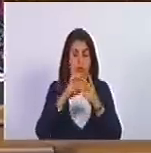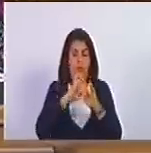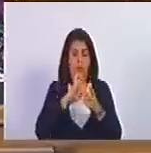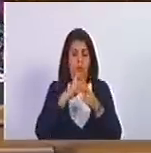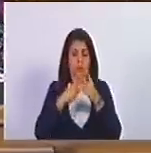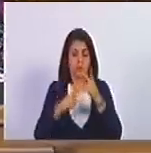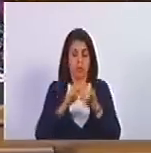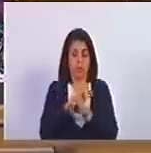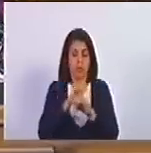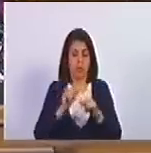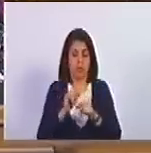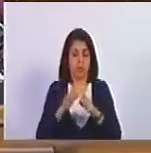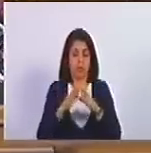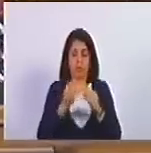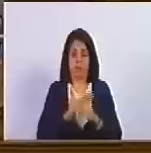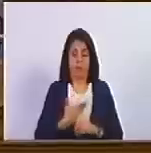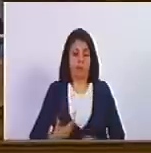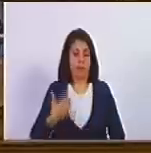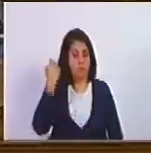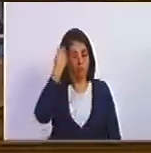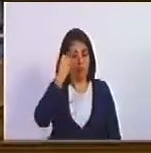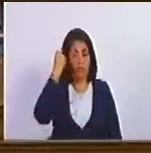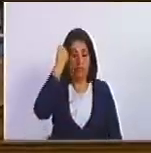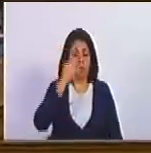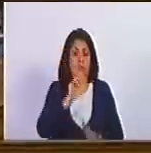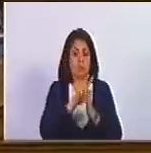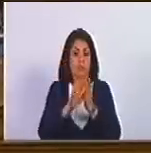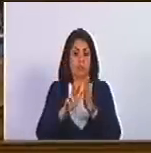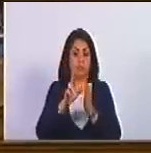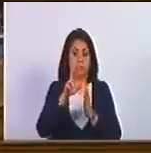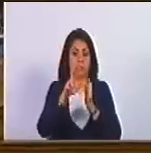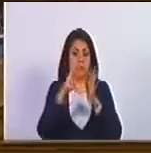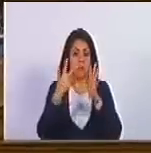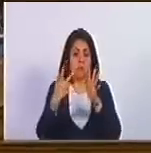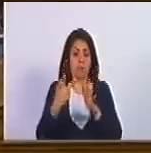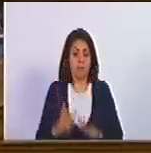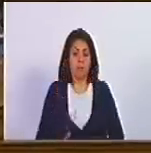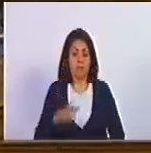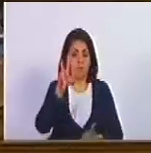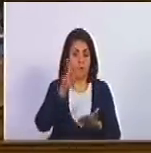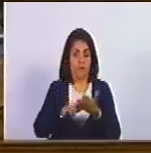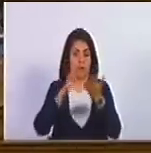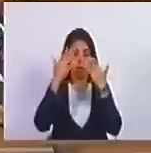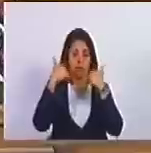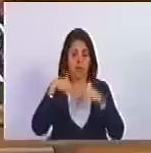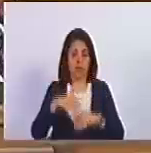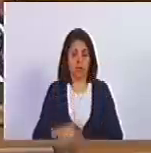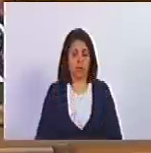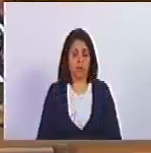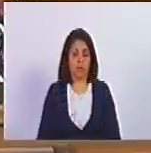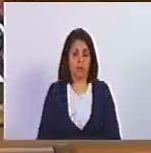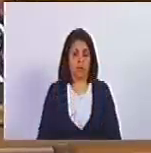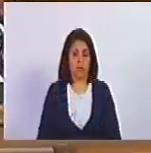extraídos. Es todo, señor presidente. En consideración al artículo 38, aprobado. Siguiente.